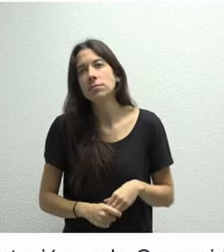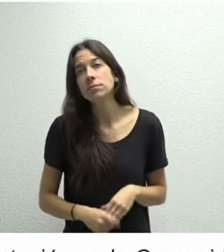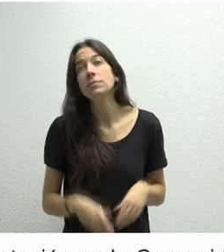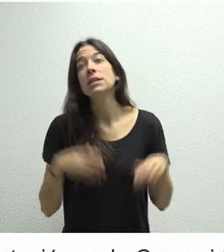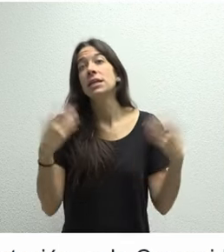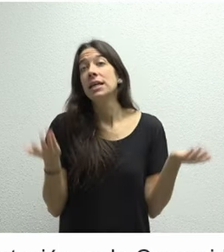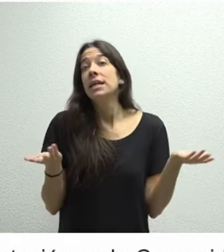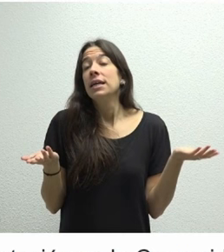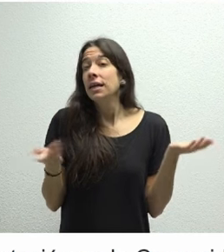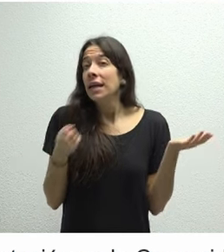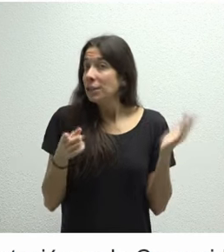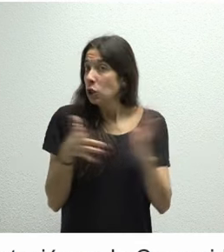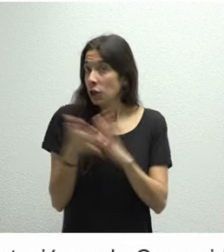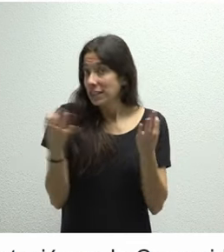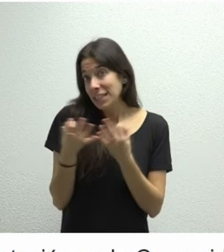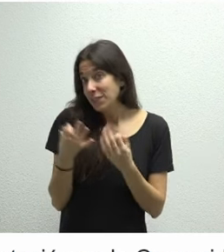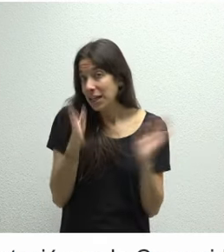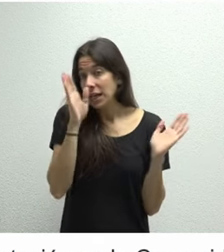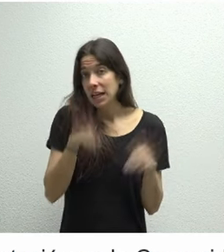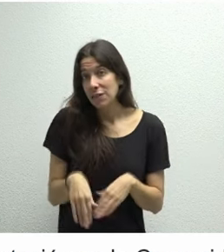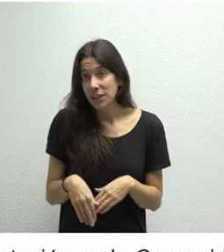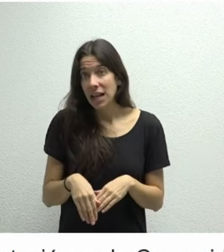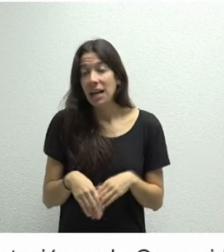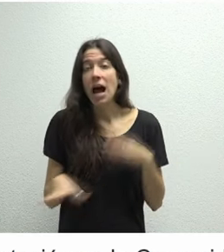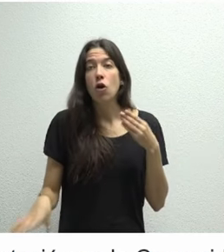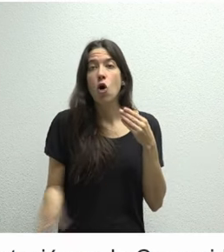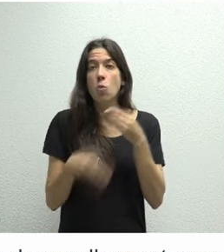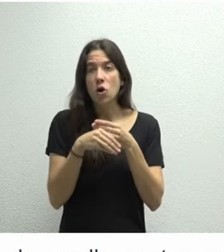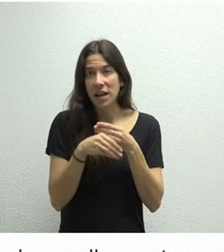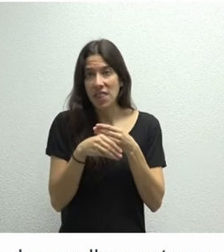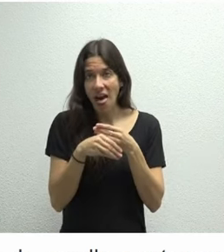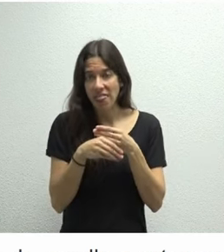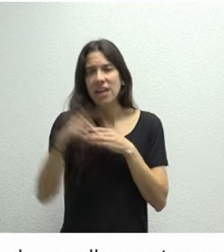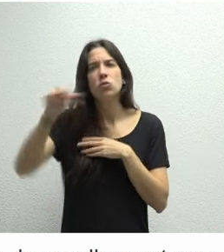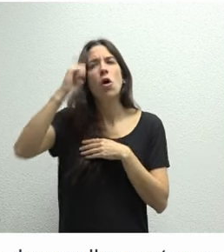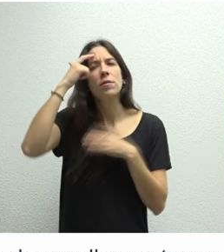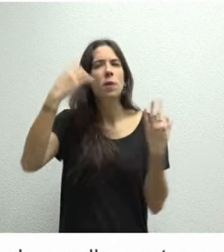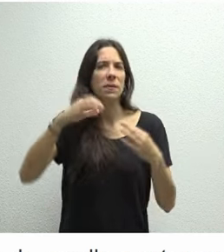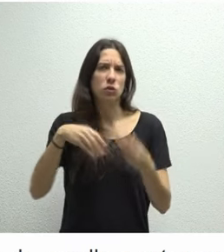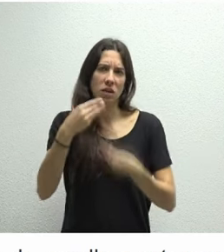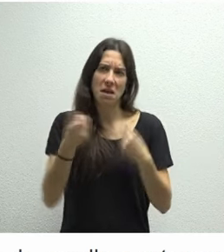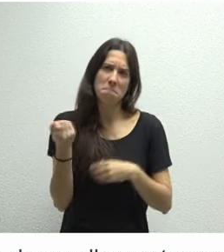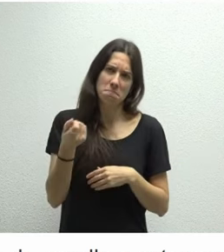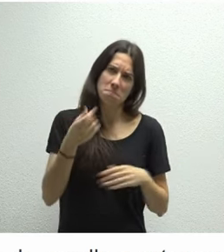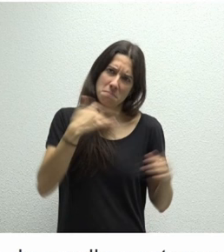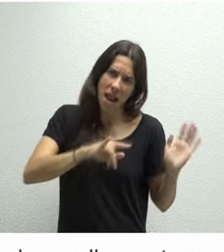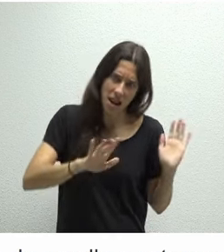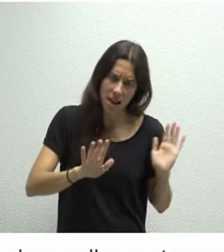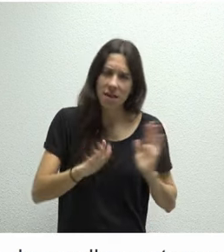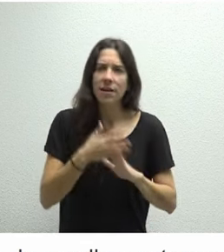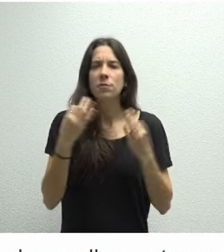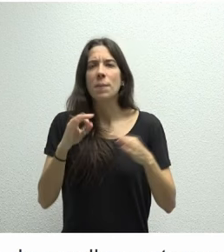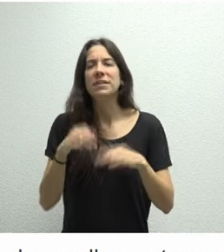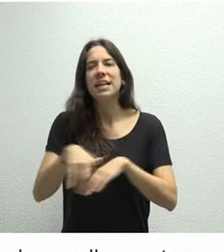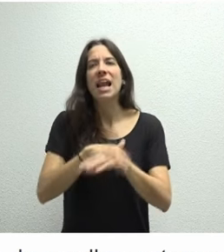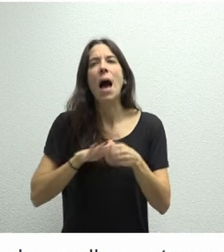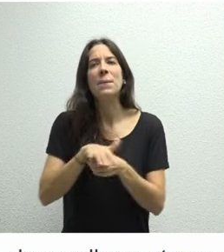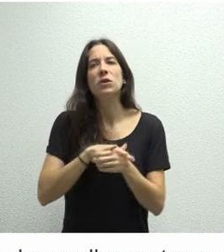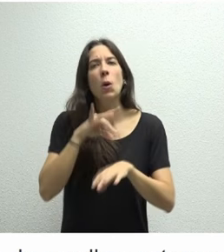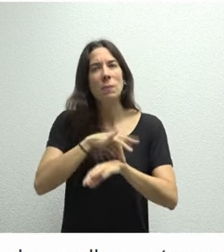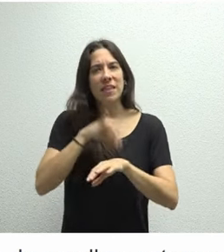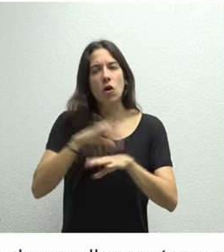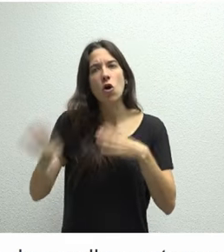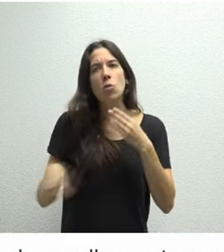que al final la comorbilidad y Es un término mal usado la comorbilidad en medicina se utiliza cuando estamos